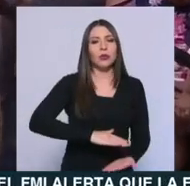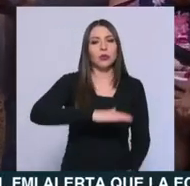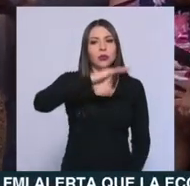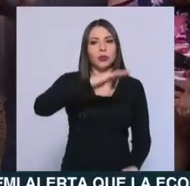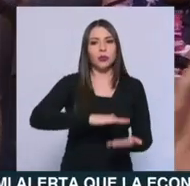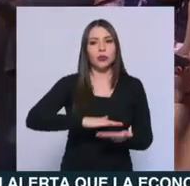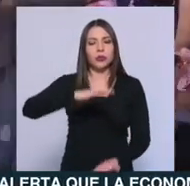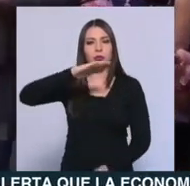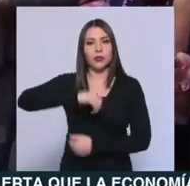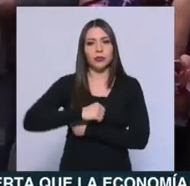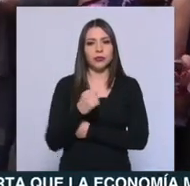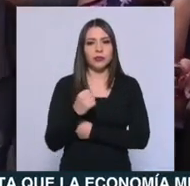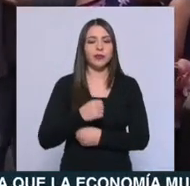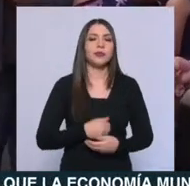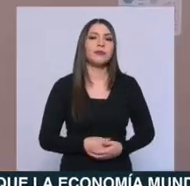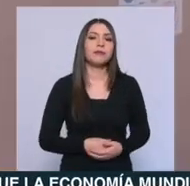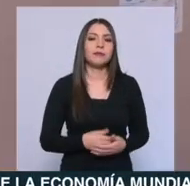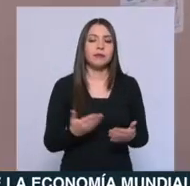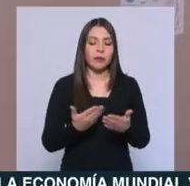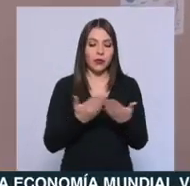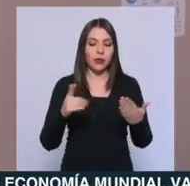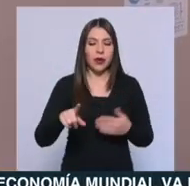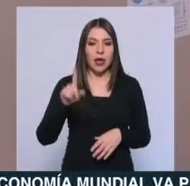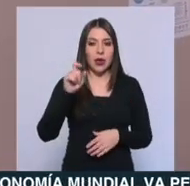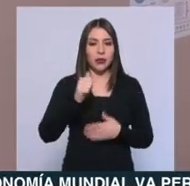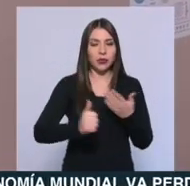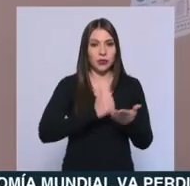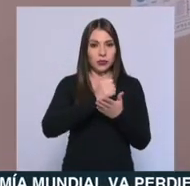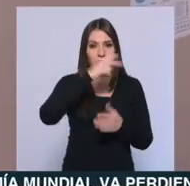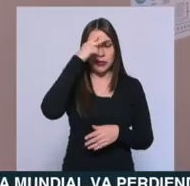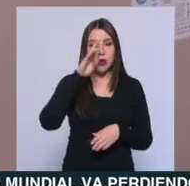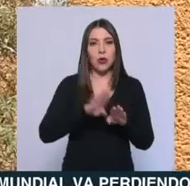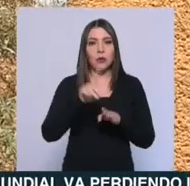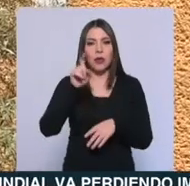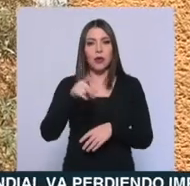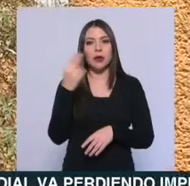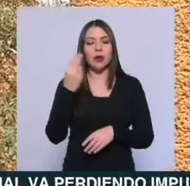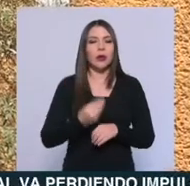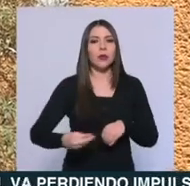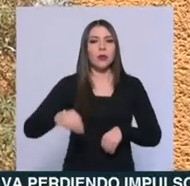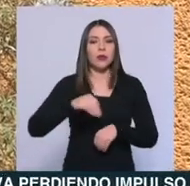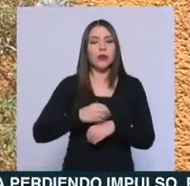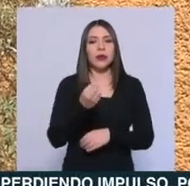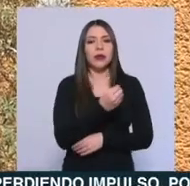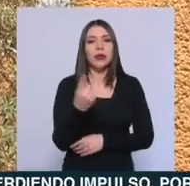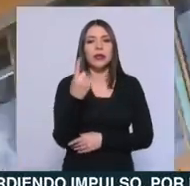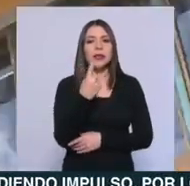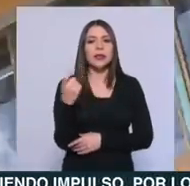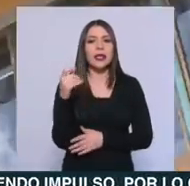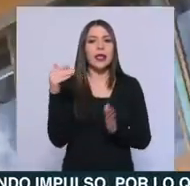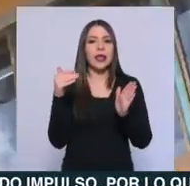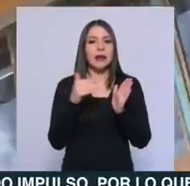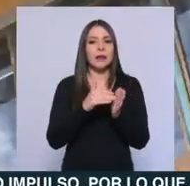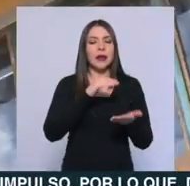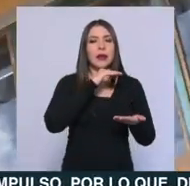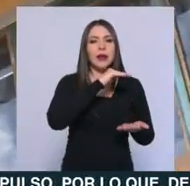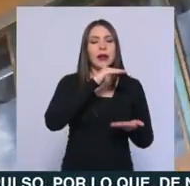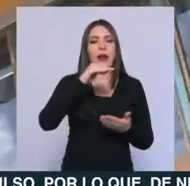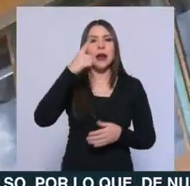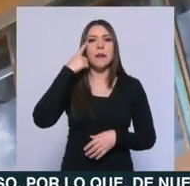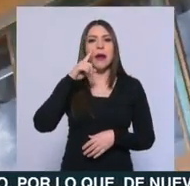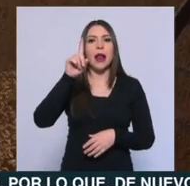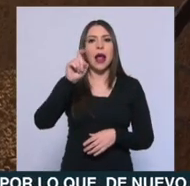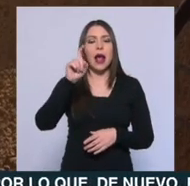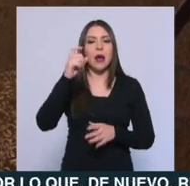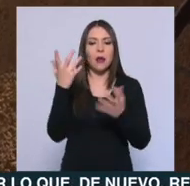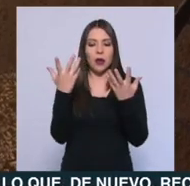Mitigar el desabasto de agua en la Ciudad de México se logrará con la instalación de 100,000 sistemas de captación de agua pluvial en